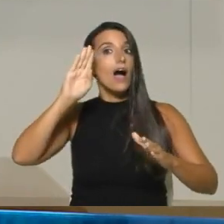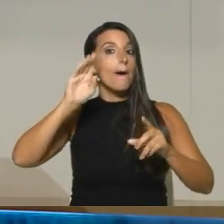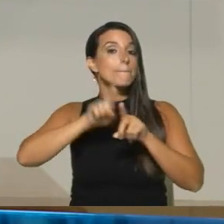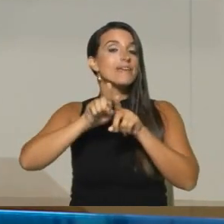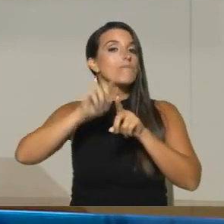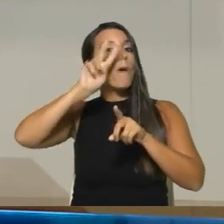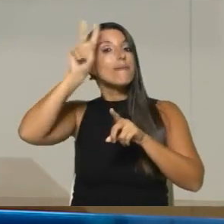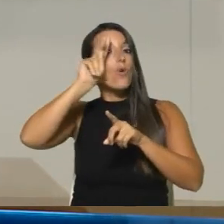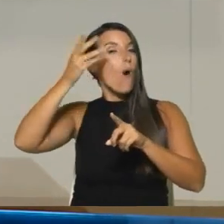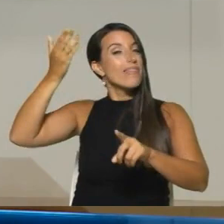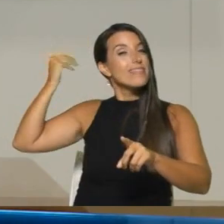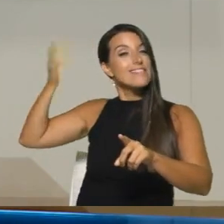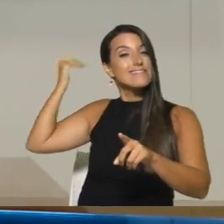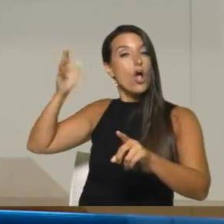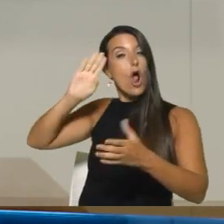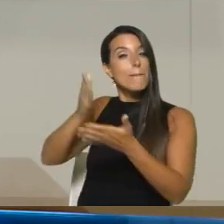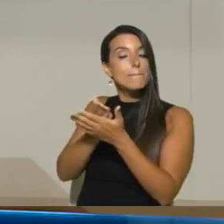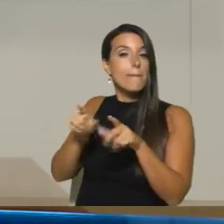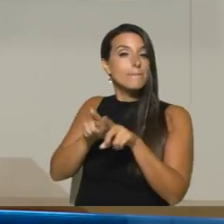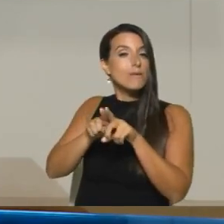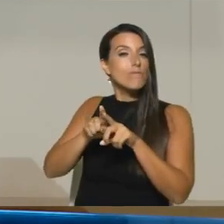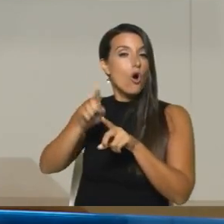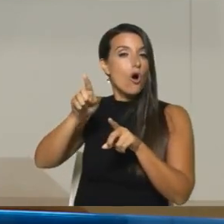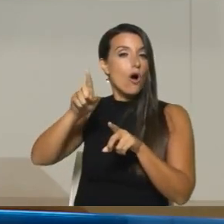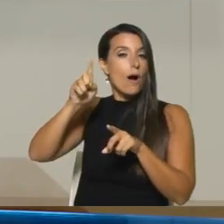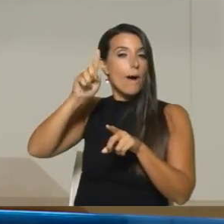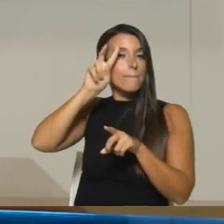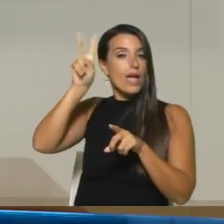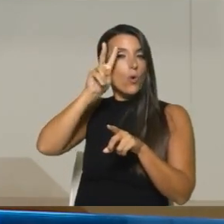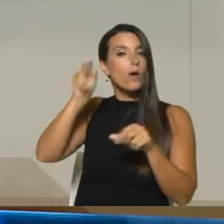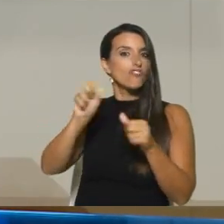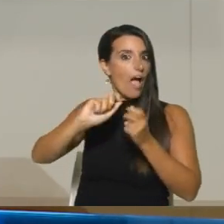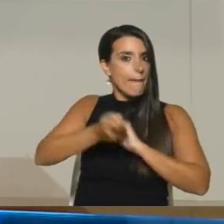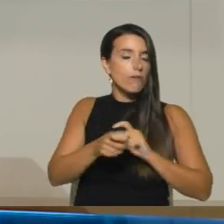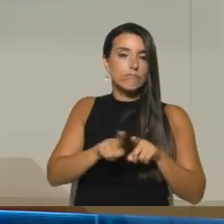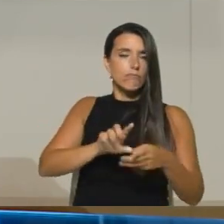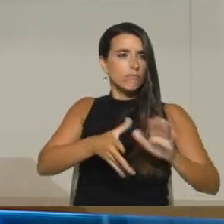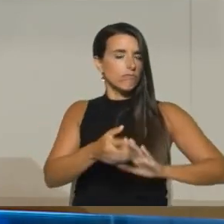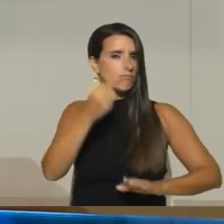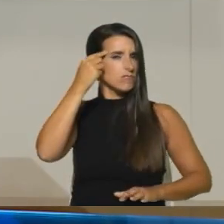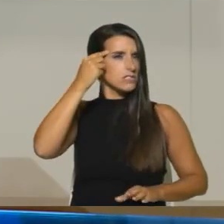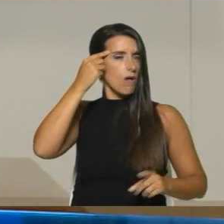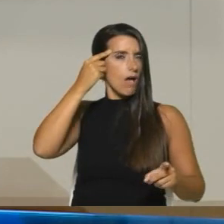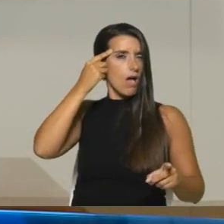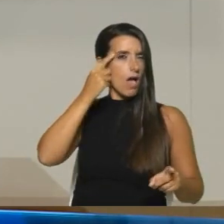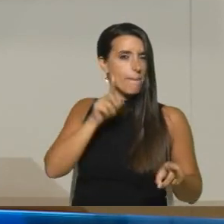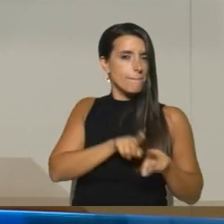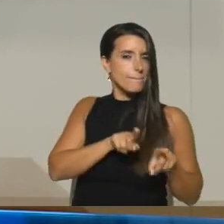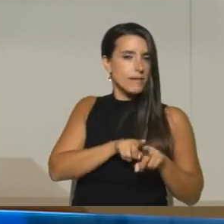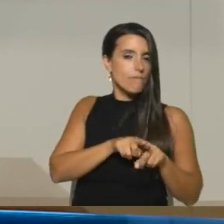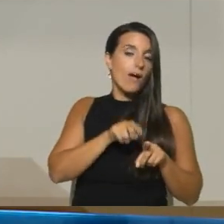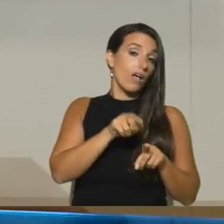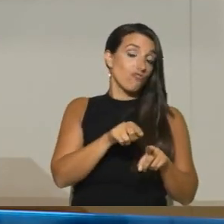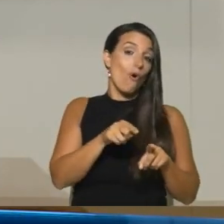peruanista que había habido porque había dado un general en Perú en las Alvarado que ha hecho una serie de transformaciones eso determinó un hecho